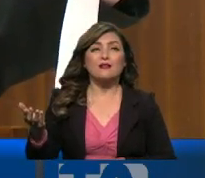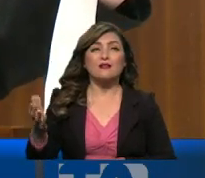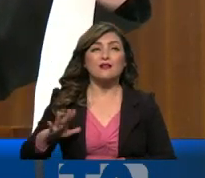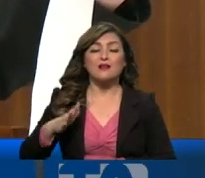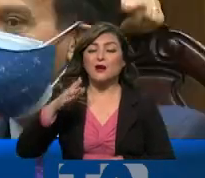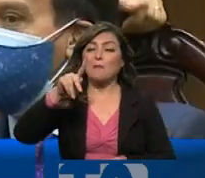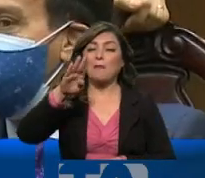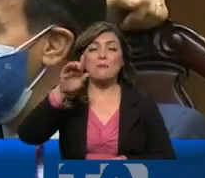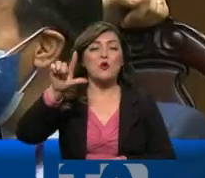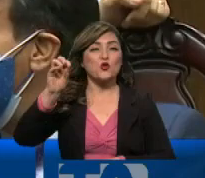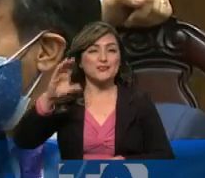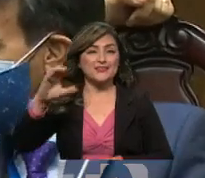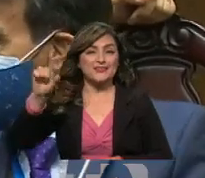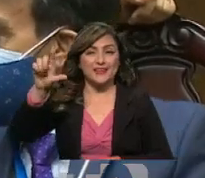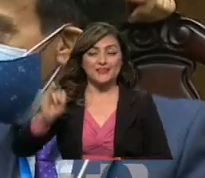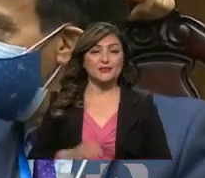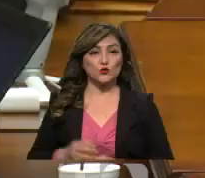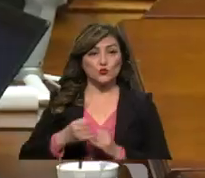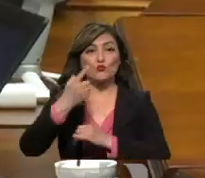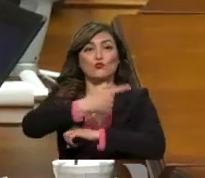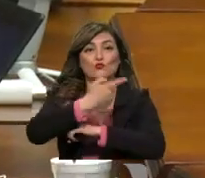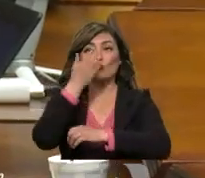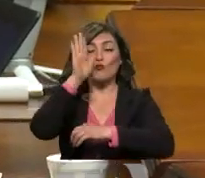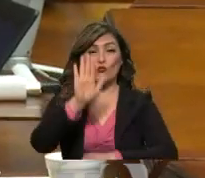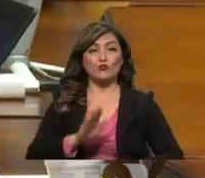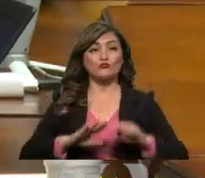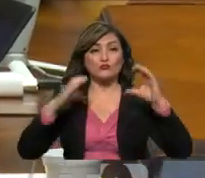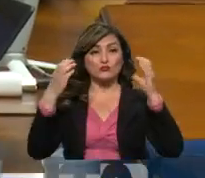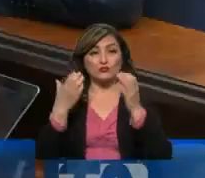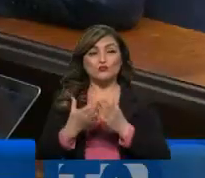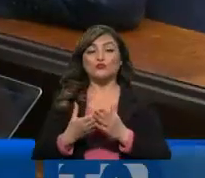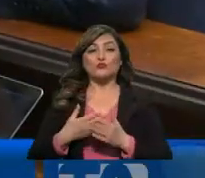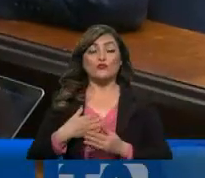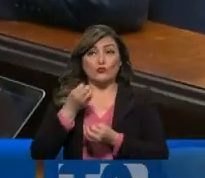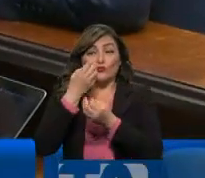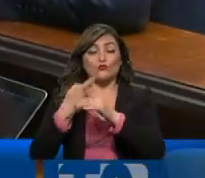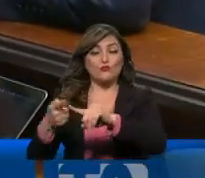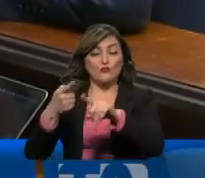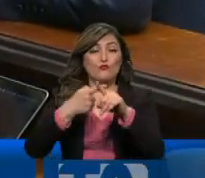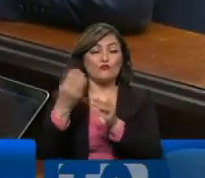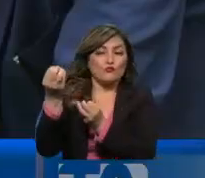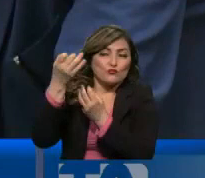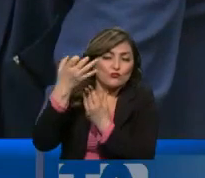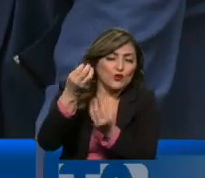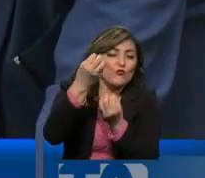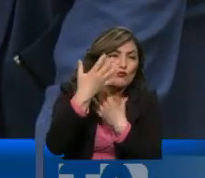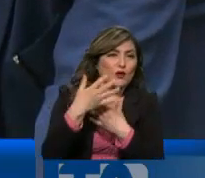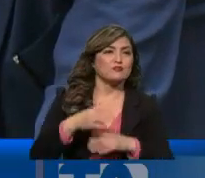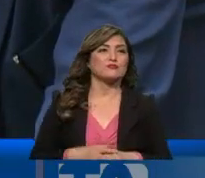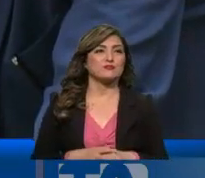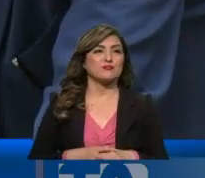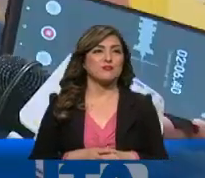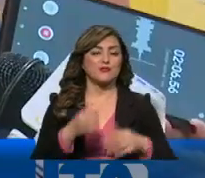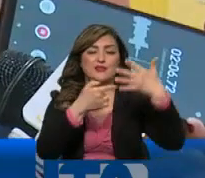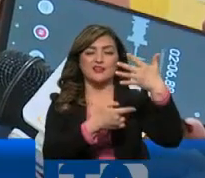señor Pablo Celi. Este es el último día de comparecencias. La comisión ha recibido información de otros casos, incluso fuera de los que ha